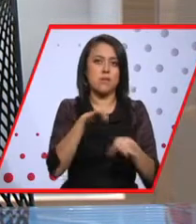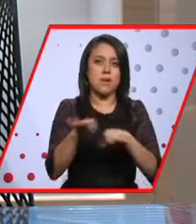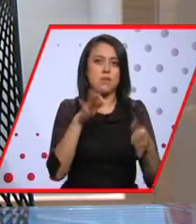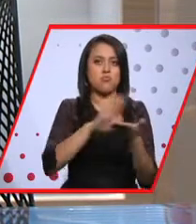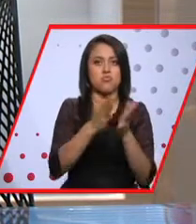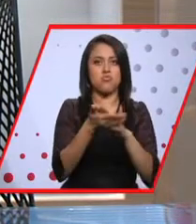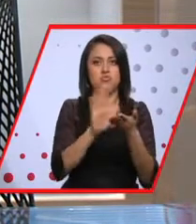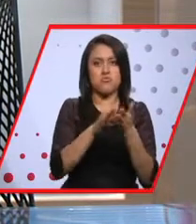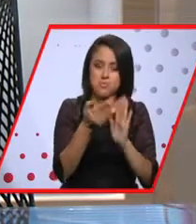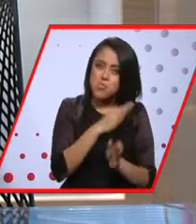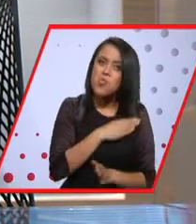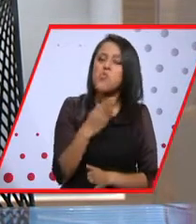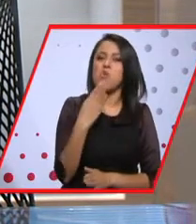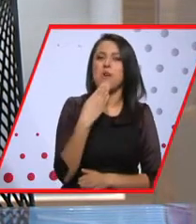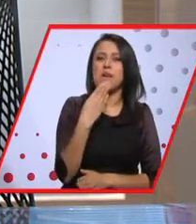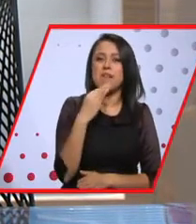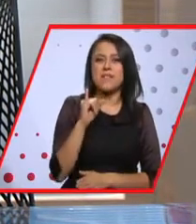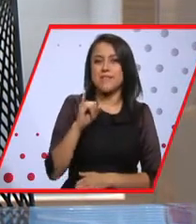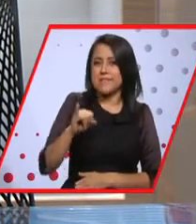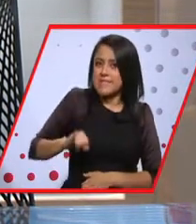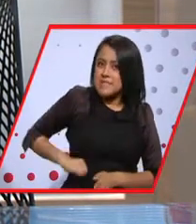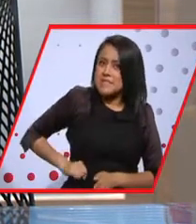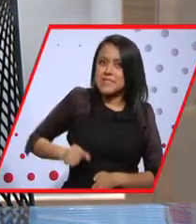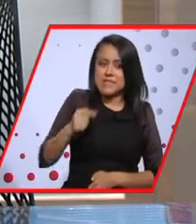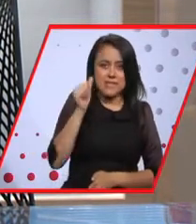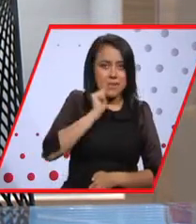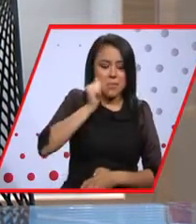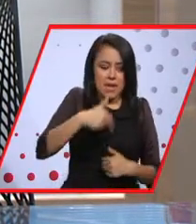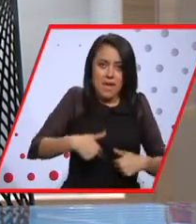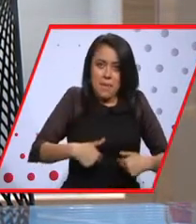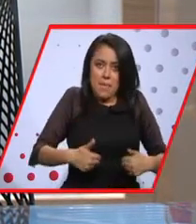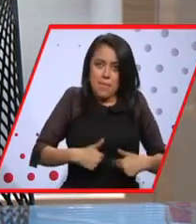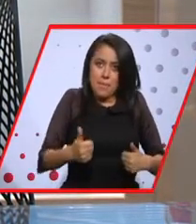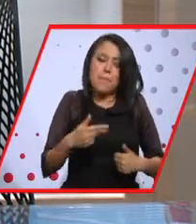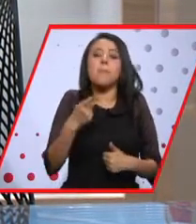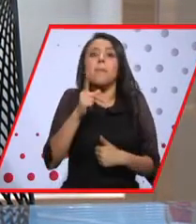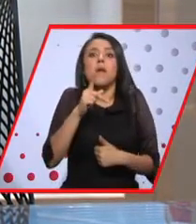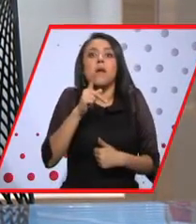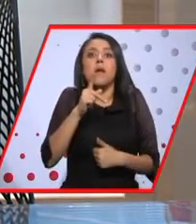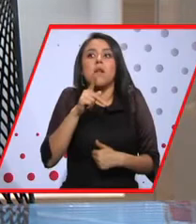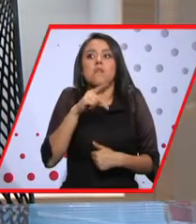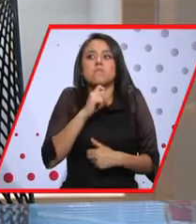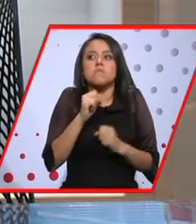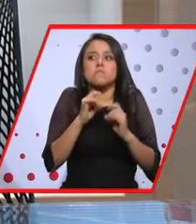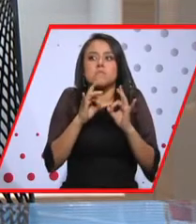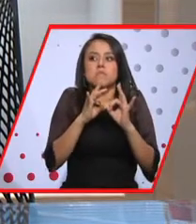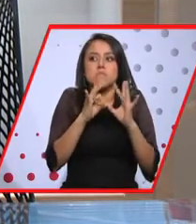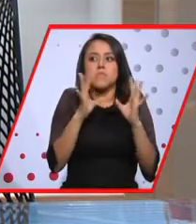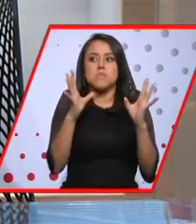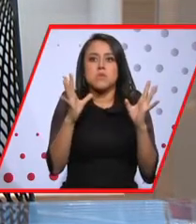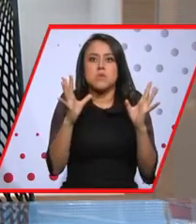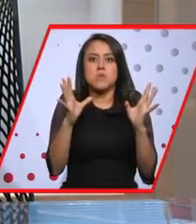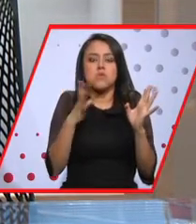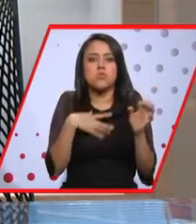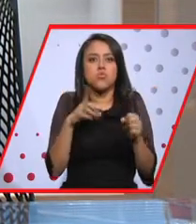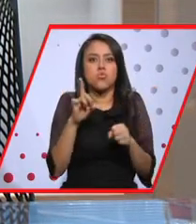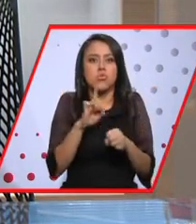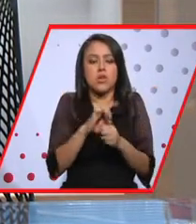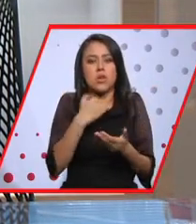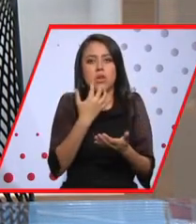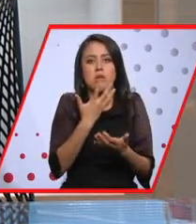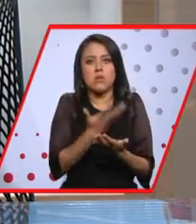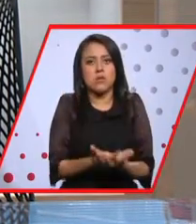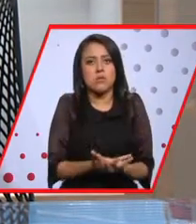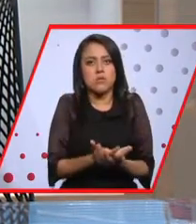Pues puede ser interesante, siempre el apetito está abierto. Pero de repente cuando un día descanso